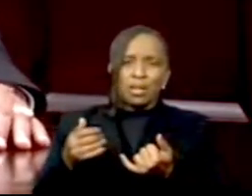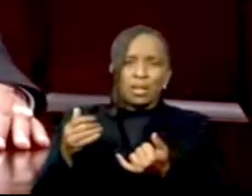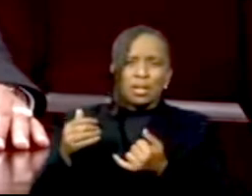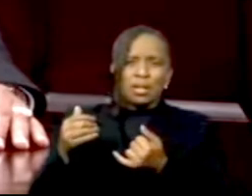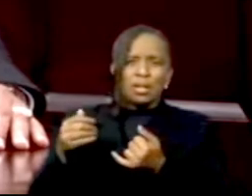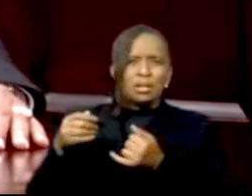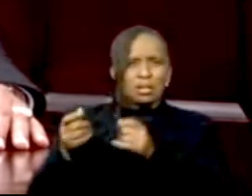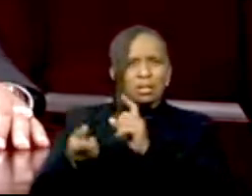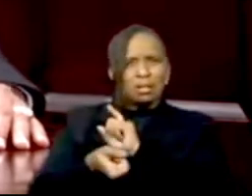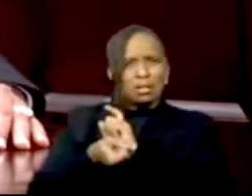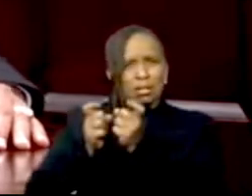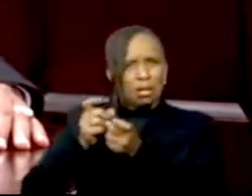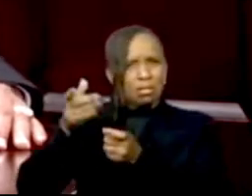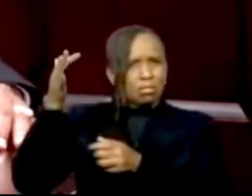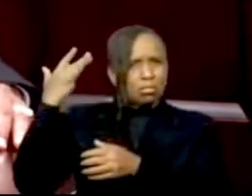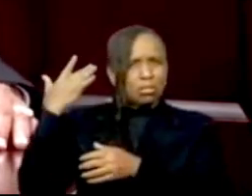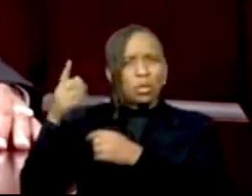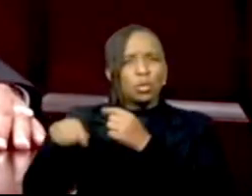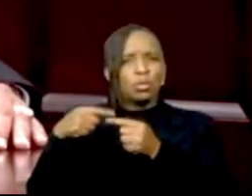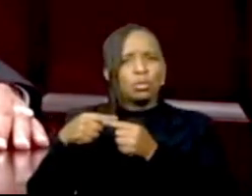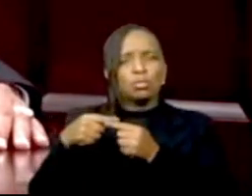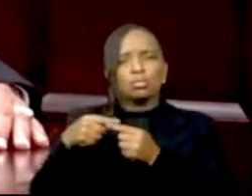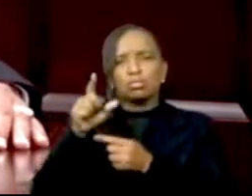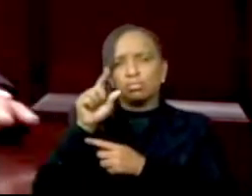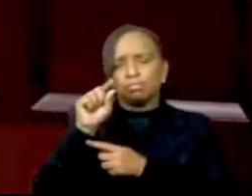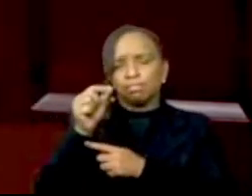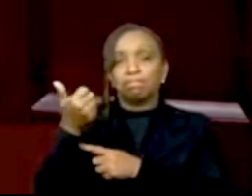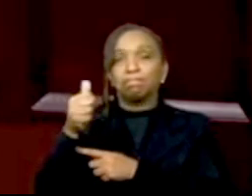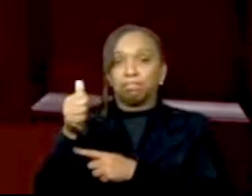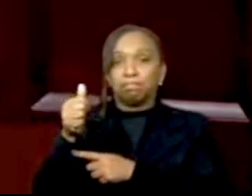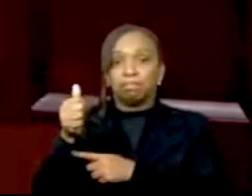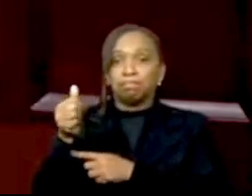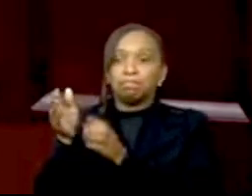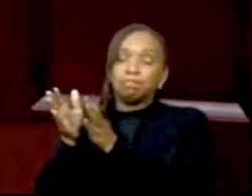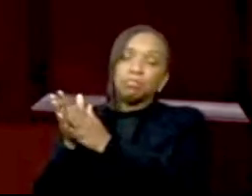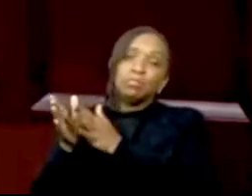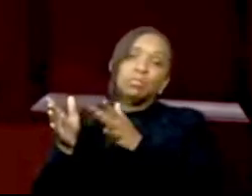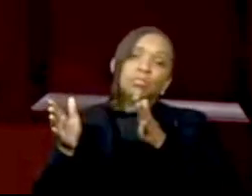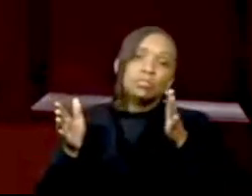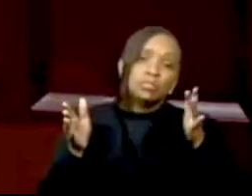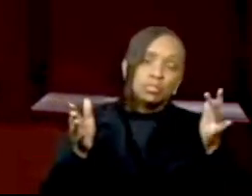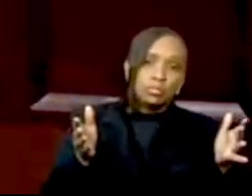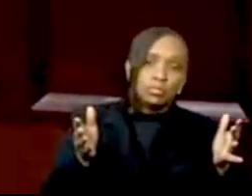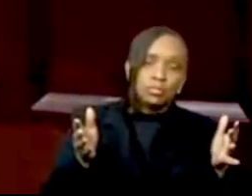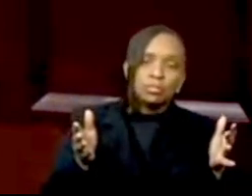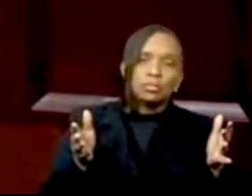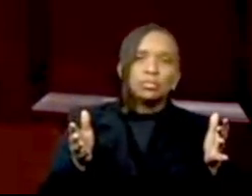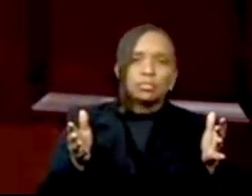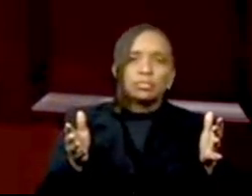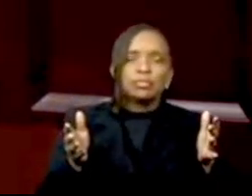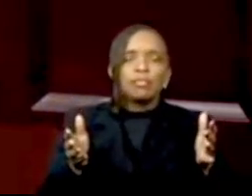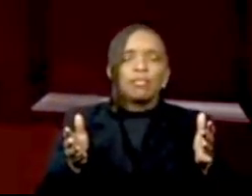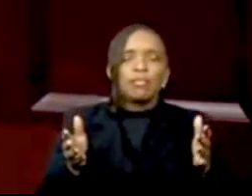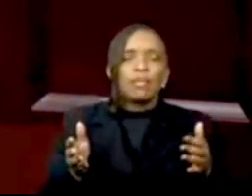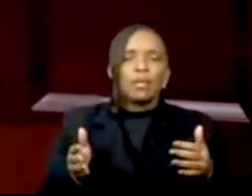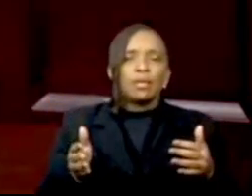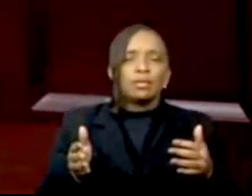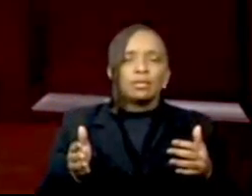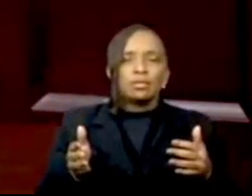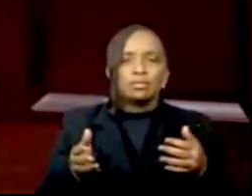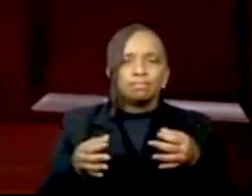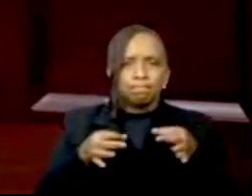nosotros vamos a robustecer, pues, lo que nosotros en efecto vamos a hacer a continuación. En la República